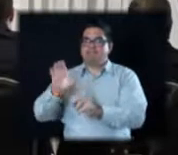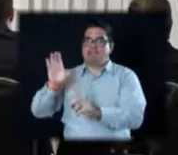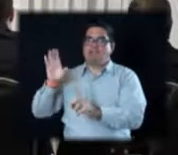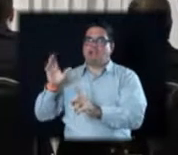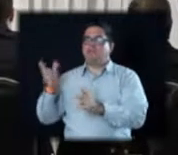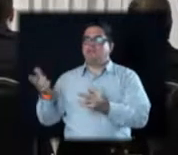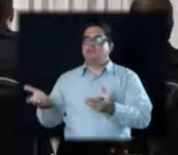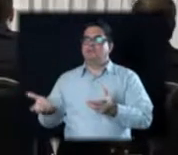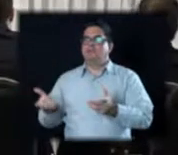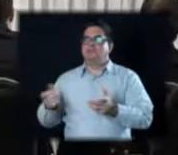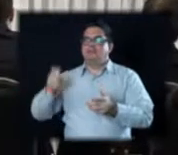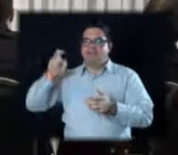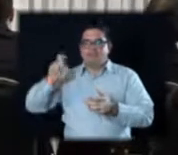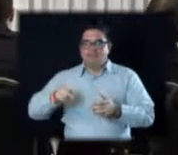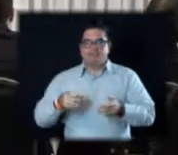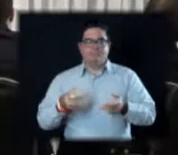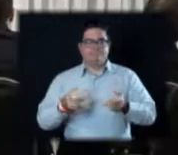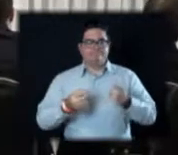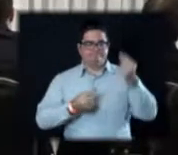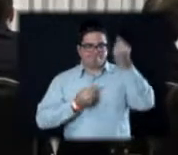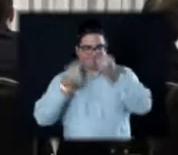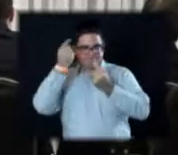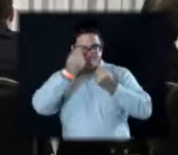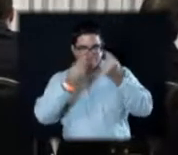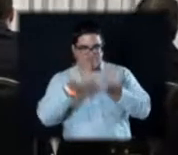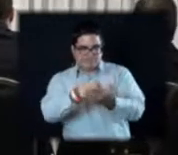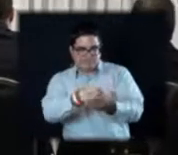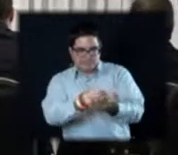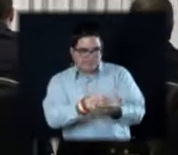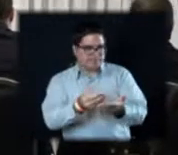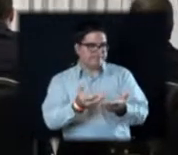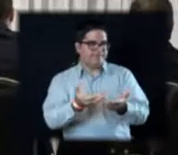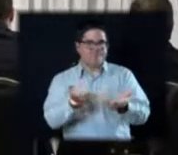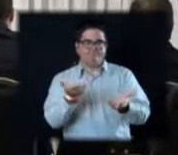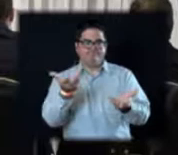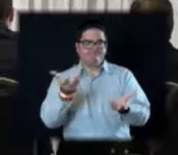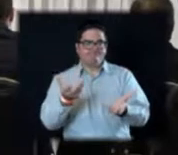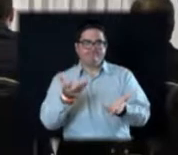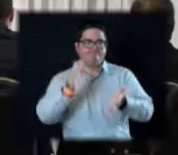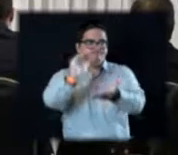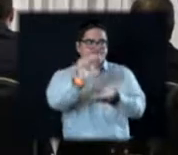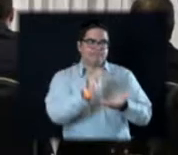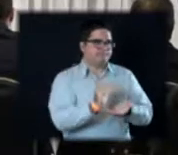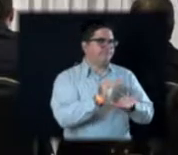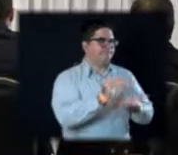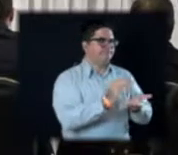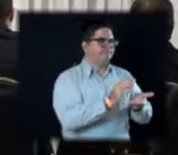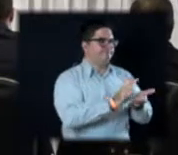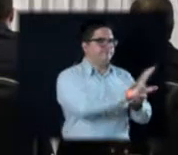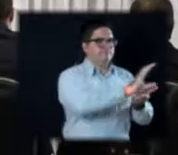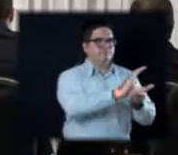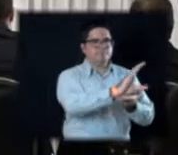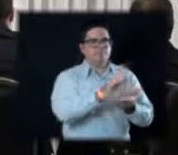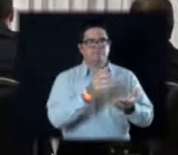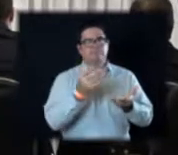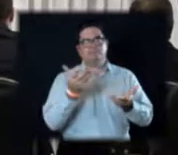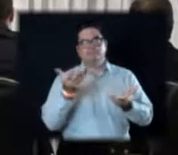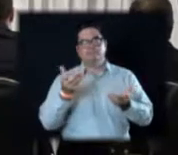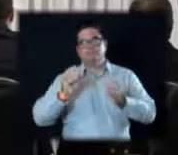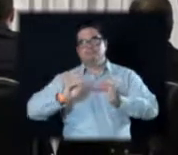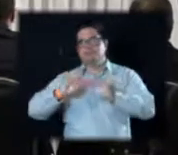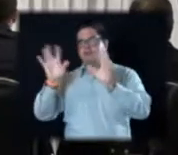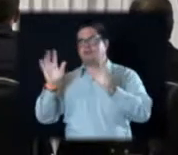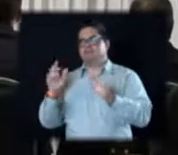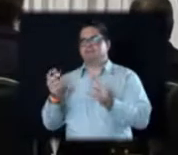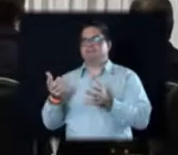en el análisis de recursos disponibles y liquidez del ELA. Aunque quiera decir romper